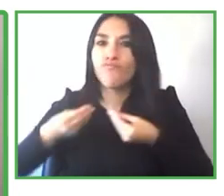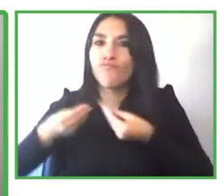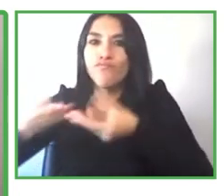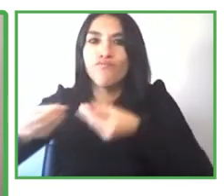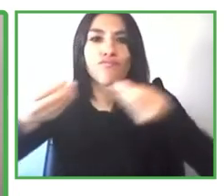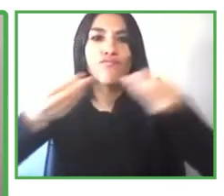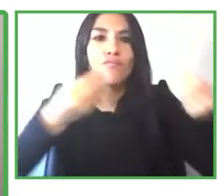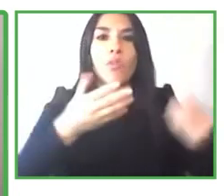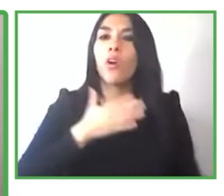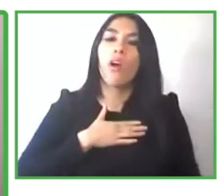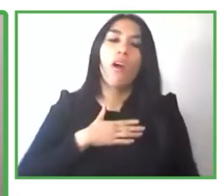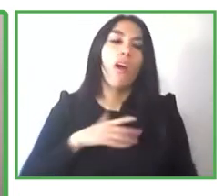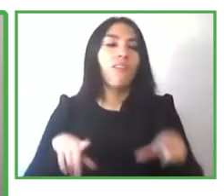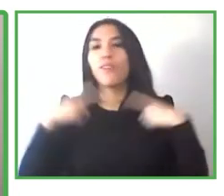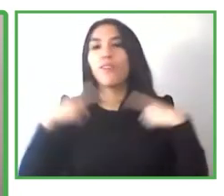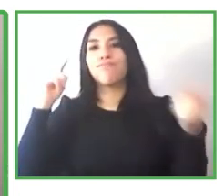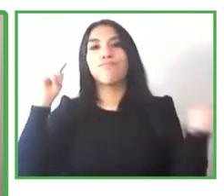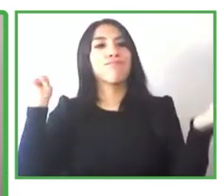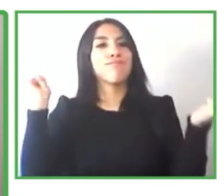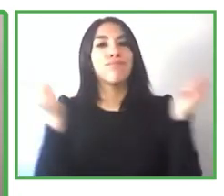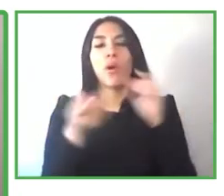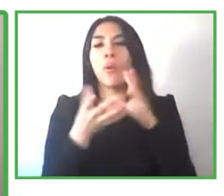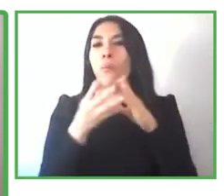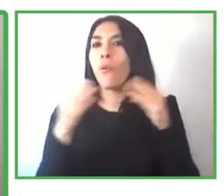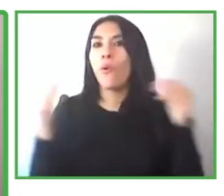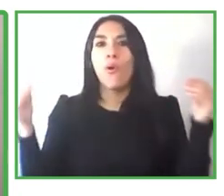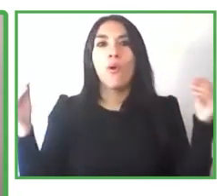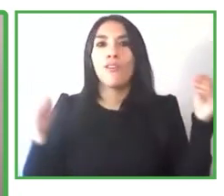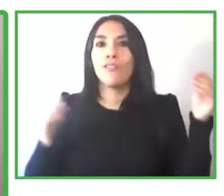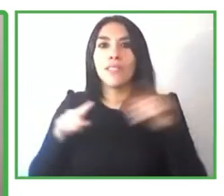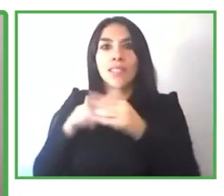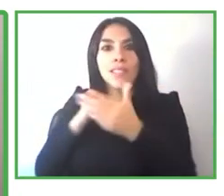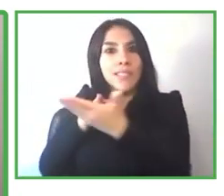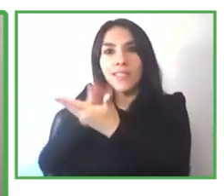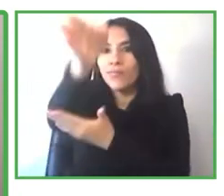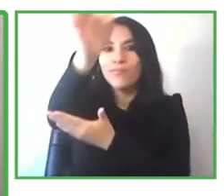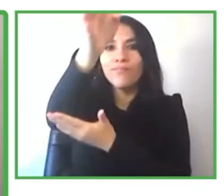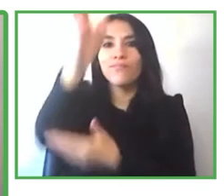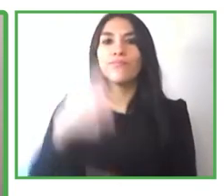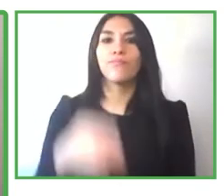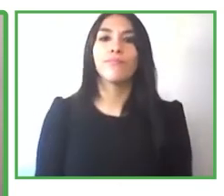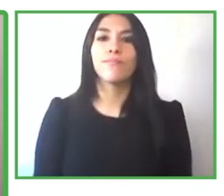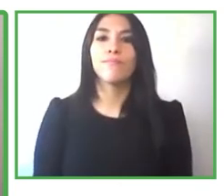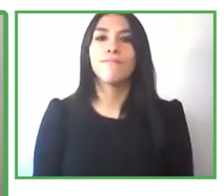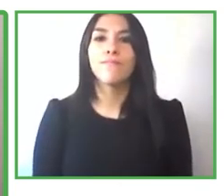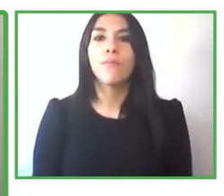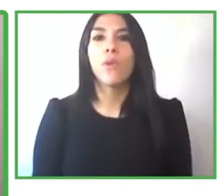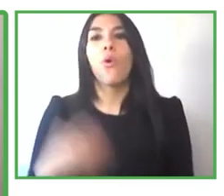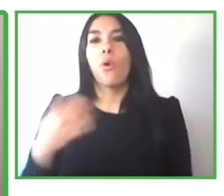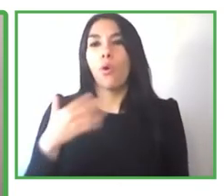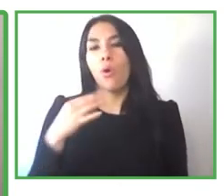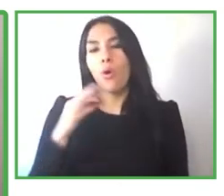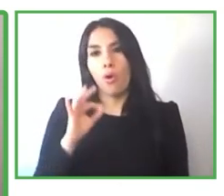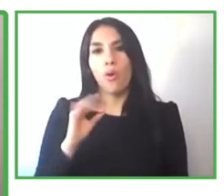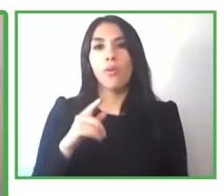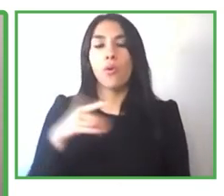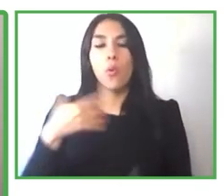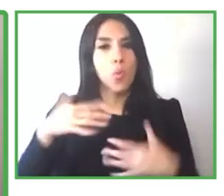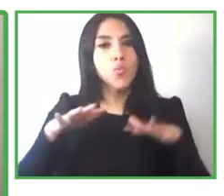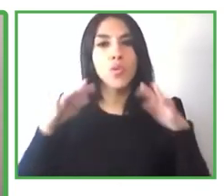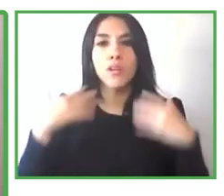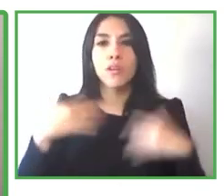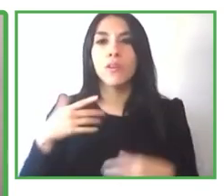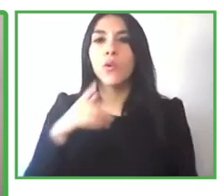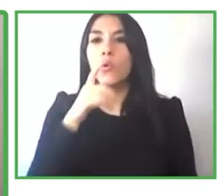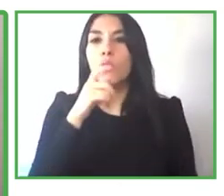Trinity. Qué bueno, Stephen. Es muy importante también eso, de tener una vida social, de ser incluido en ese